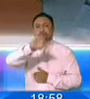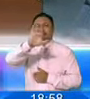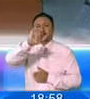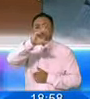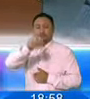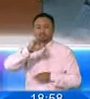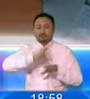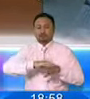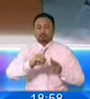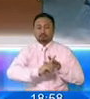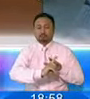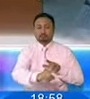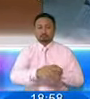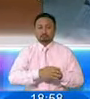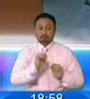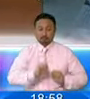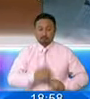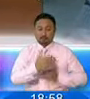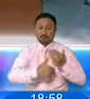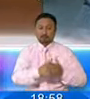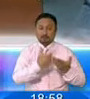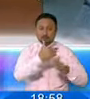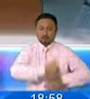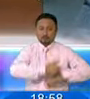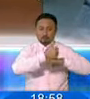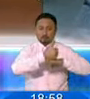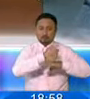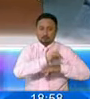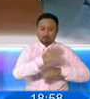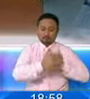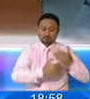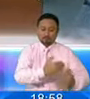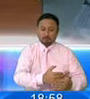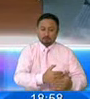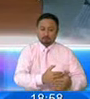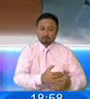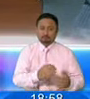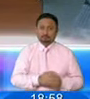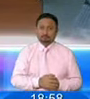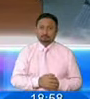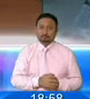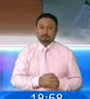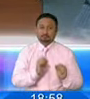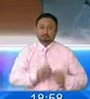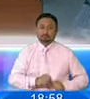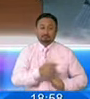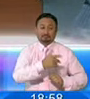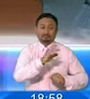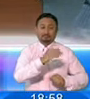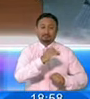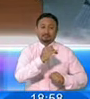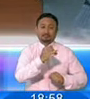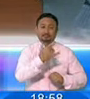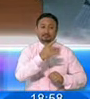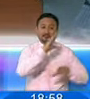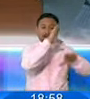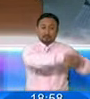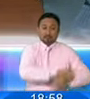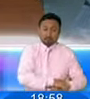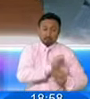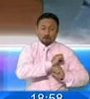cual se dispondrá si oficia las autoridades correspondientes a efecto de que sea capturado o